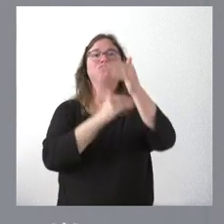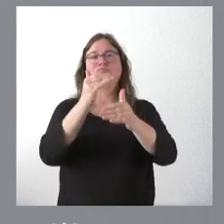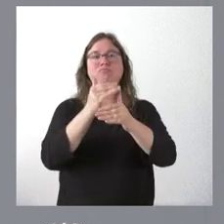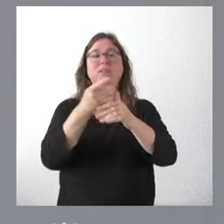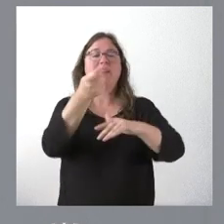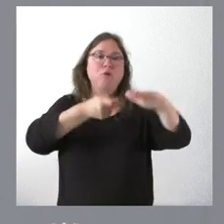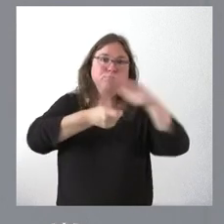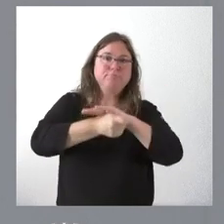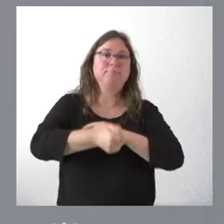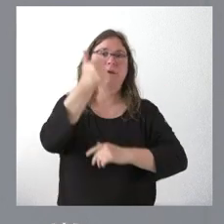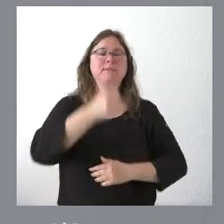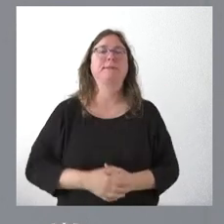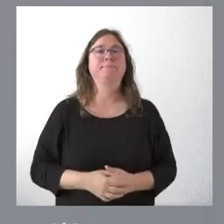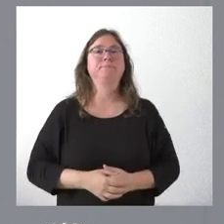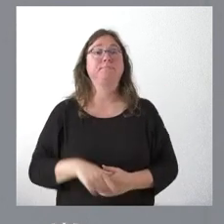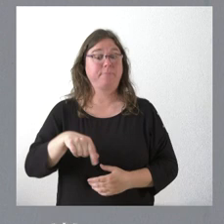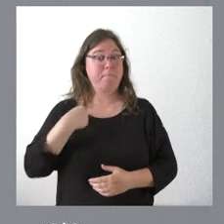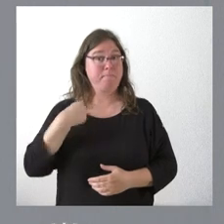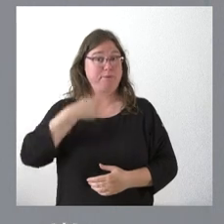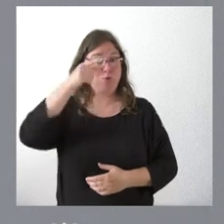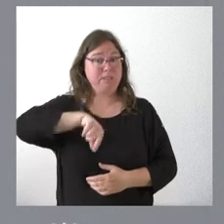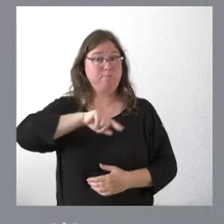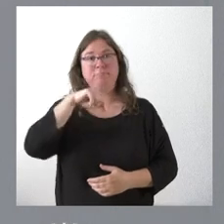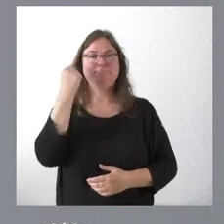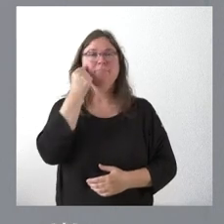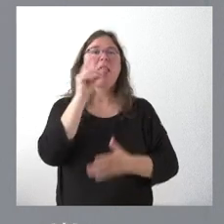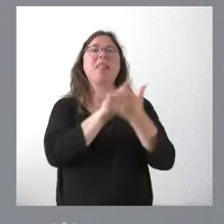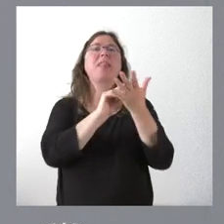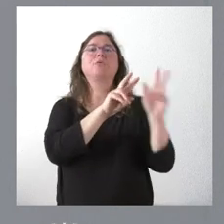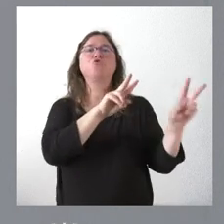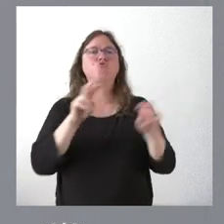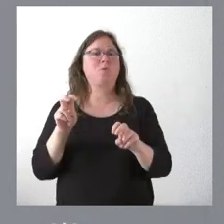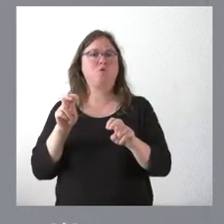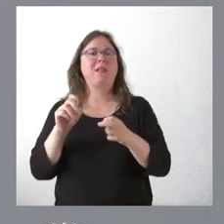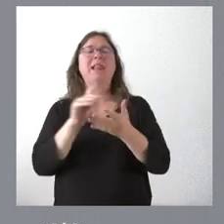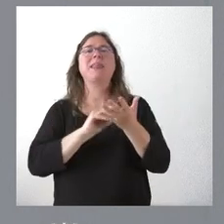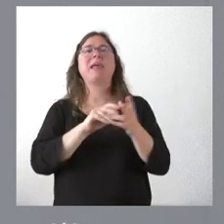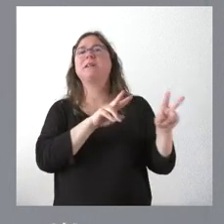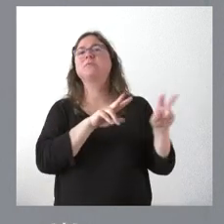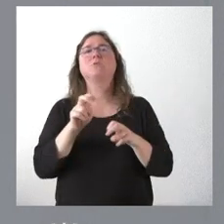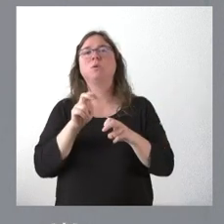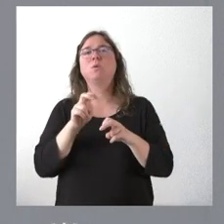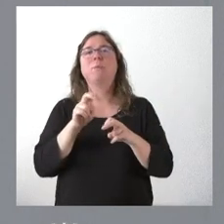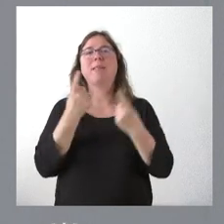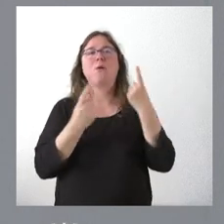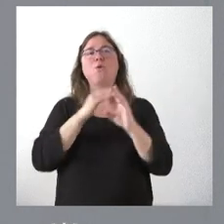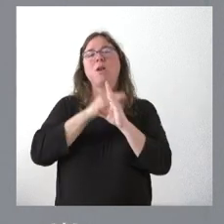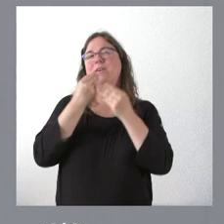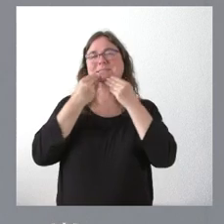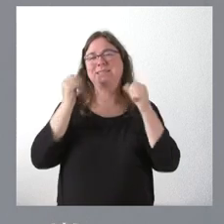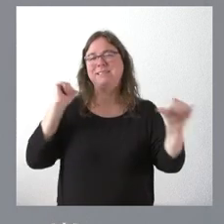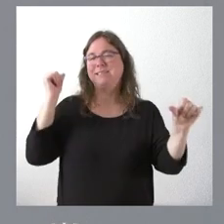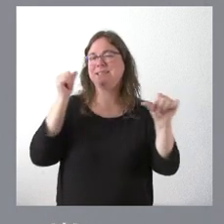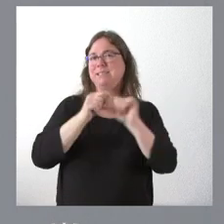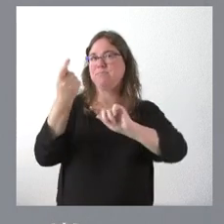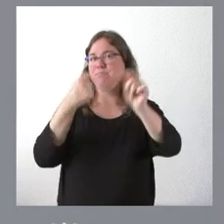inversiones. En este mismo mes hemos conocido también nuevos datos, donde seguimos teniendo niveles históricos de exportaciones